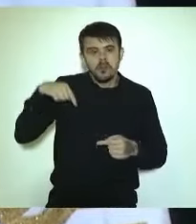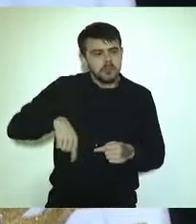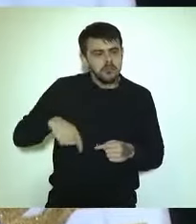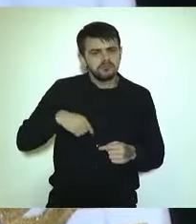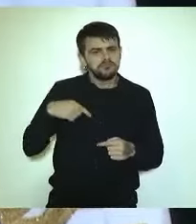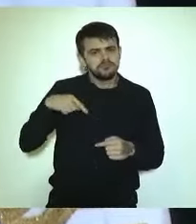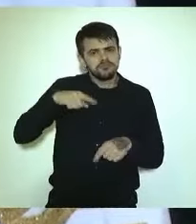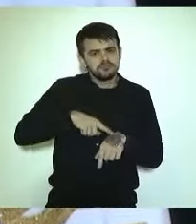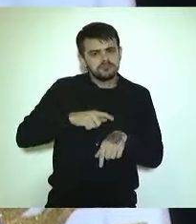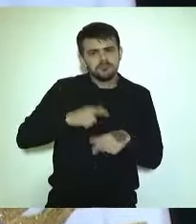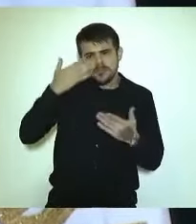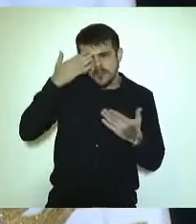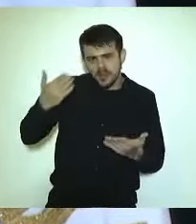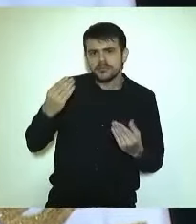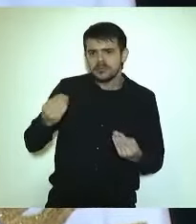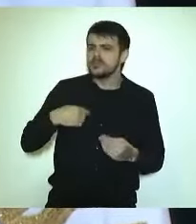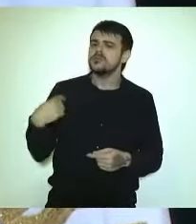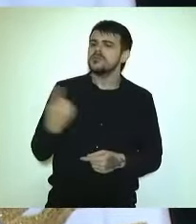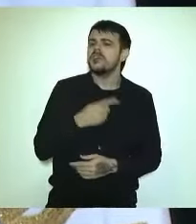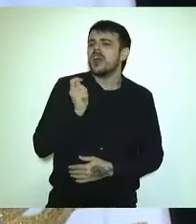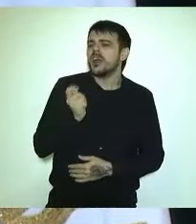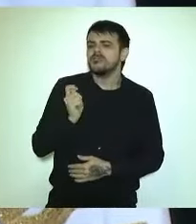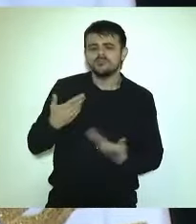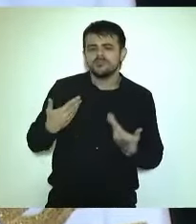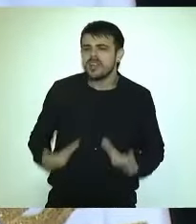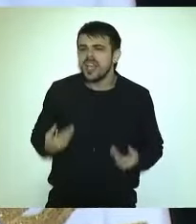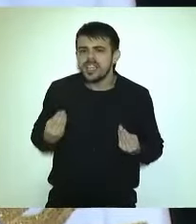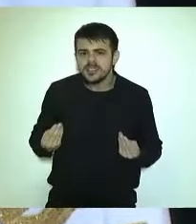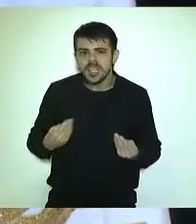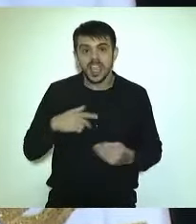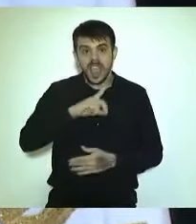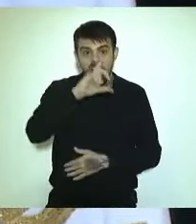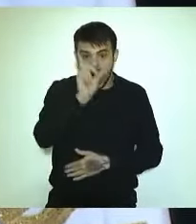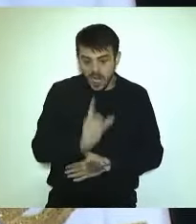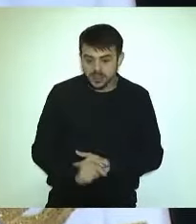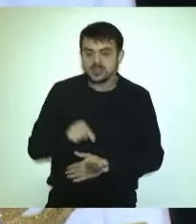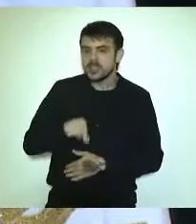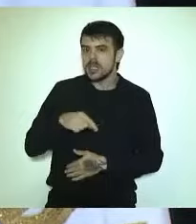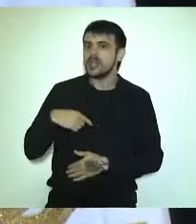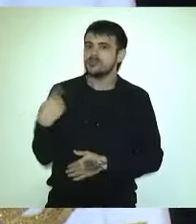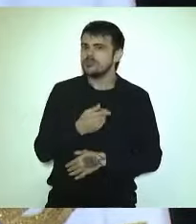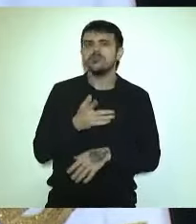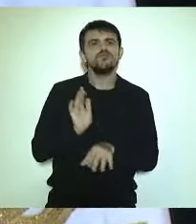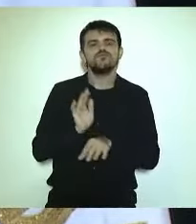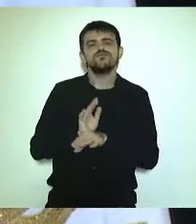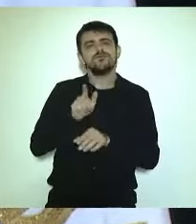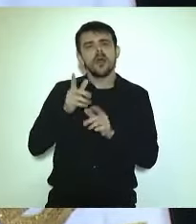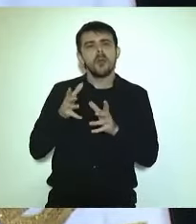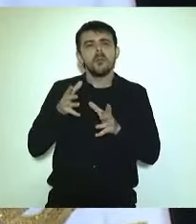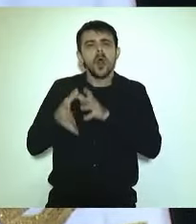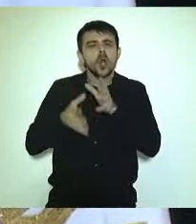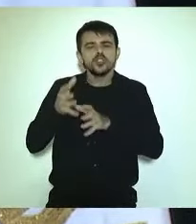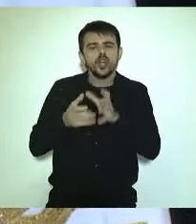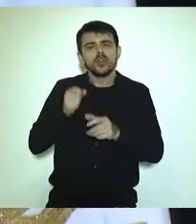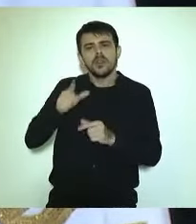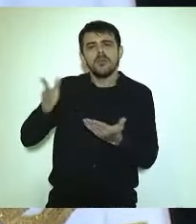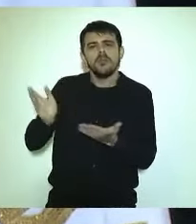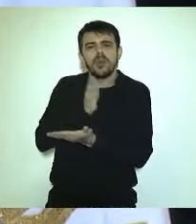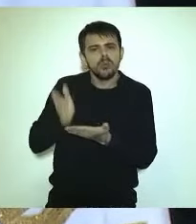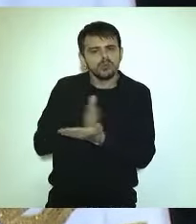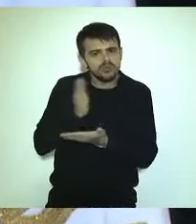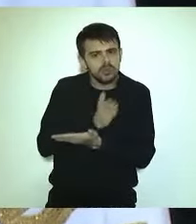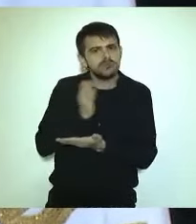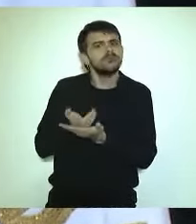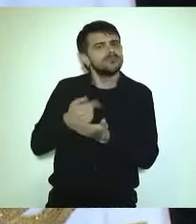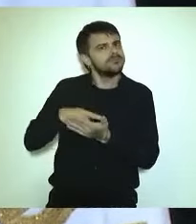somos el motor productivo de la Argentina somos el motor productivo del